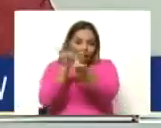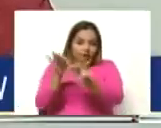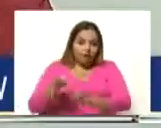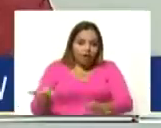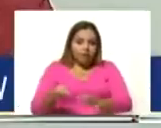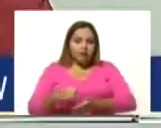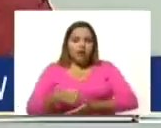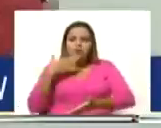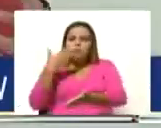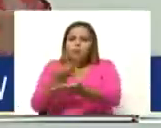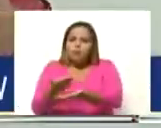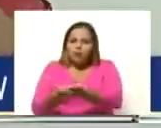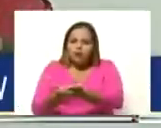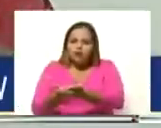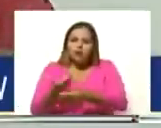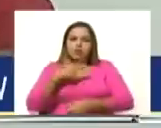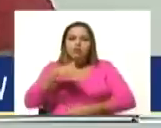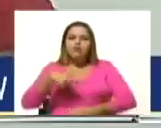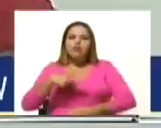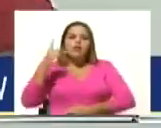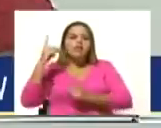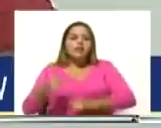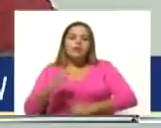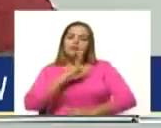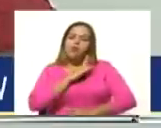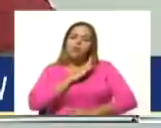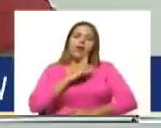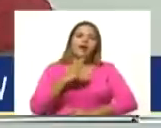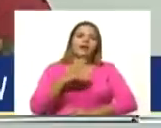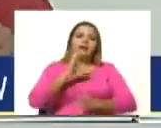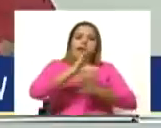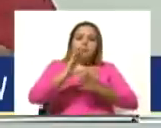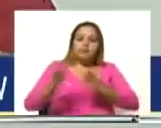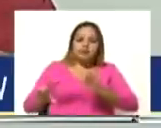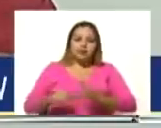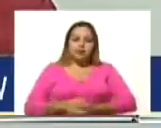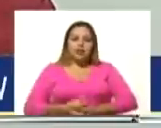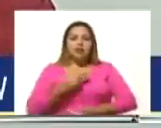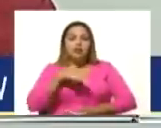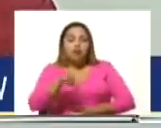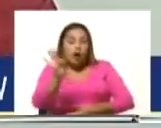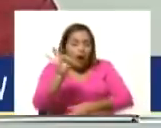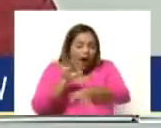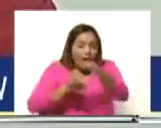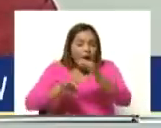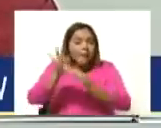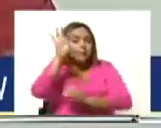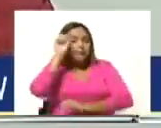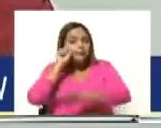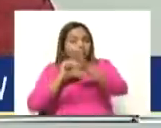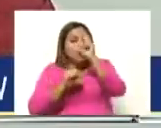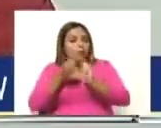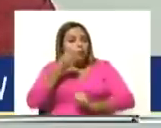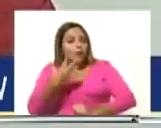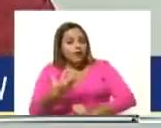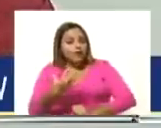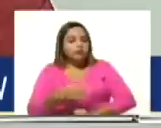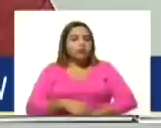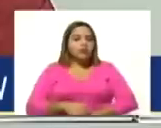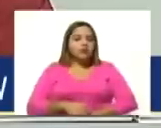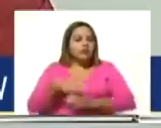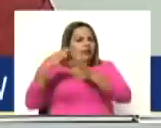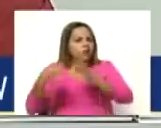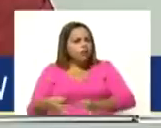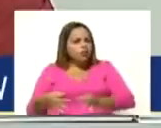es una propuesta, y nosotros tenemos nuestras propias particularidades y vamos tomando las cosas buenas, y con toda seguridad ahí